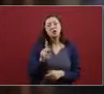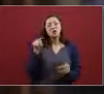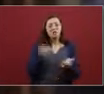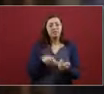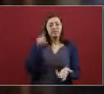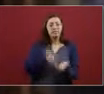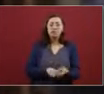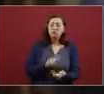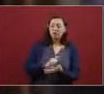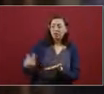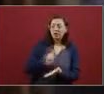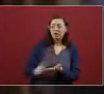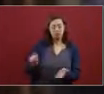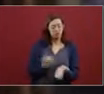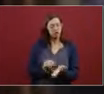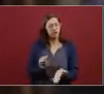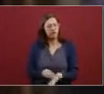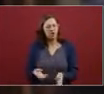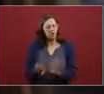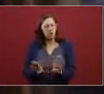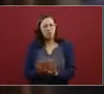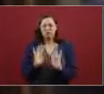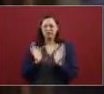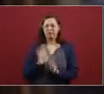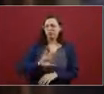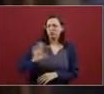nómina del gobierno. ¿Qué se va a hacer para